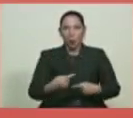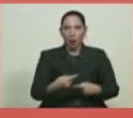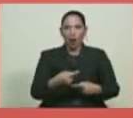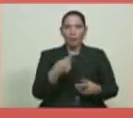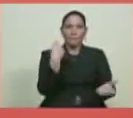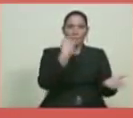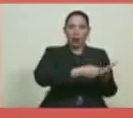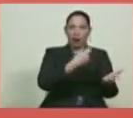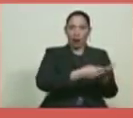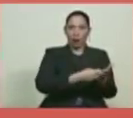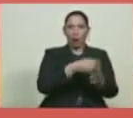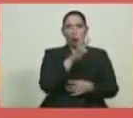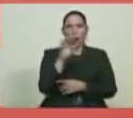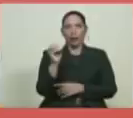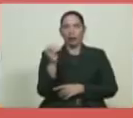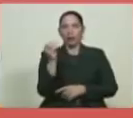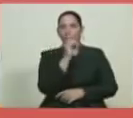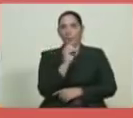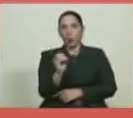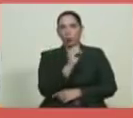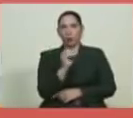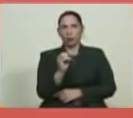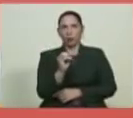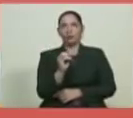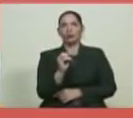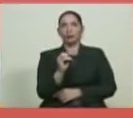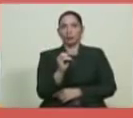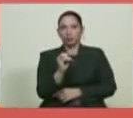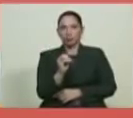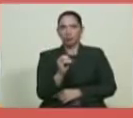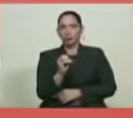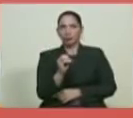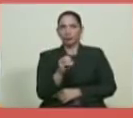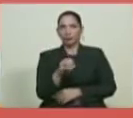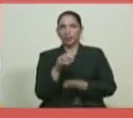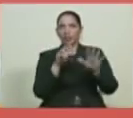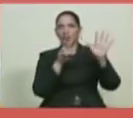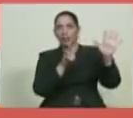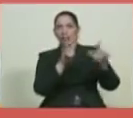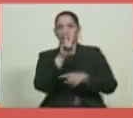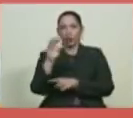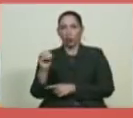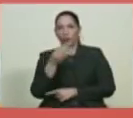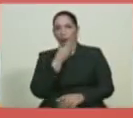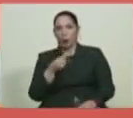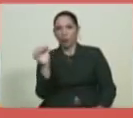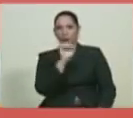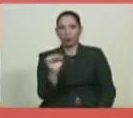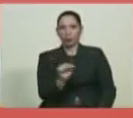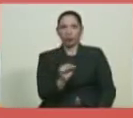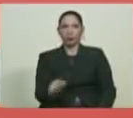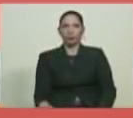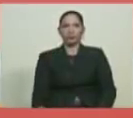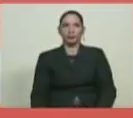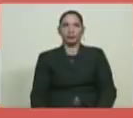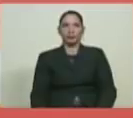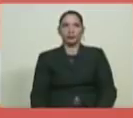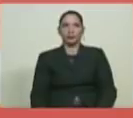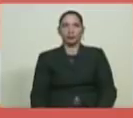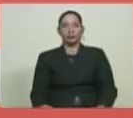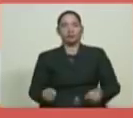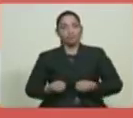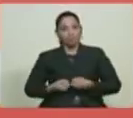correspondiente al 40% de un salario mínimo, es decir, 700 bolívares soberanos. Se está